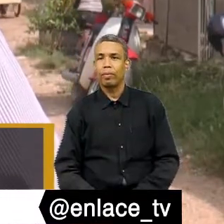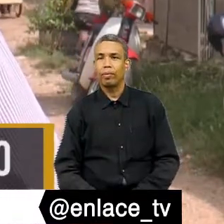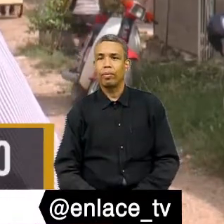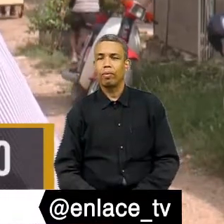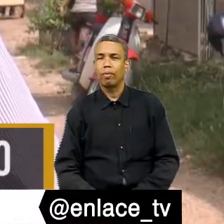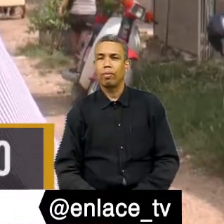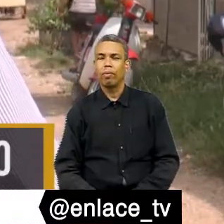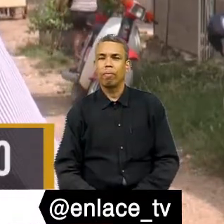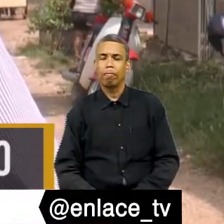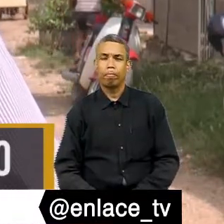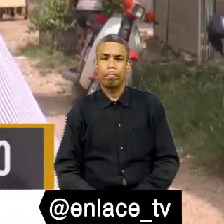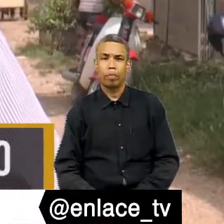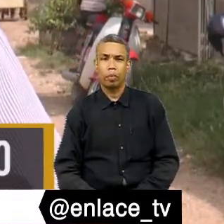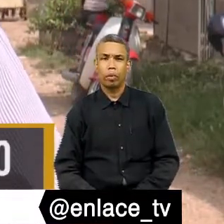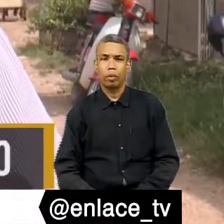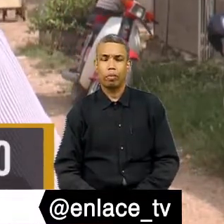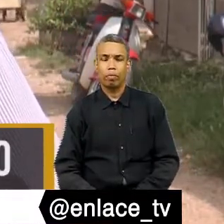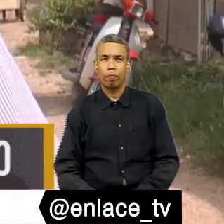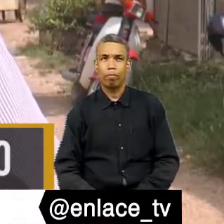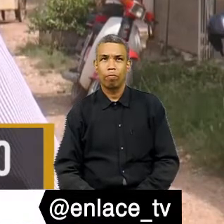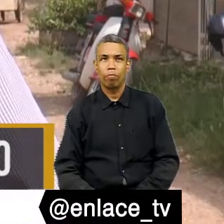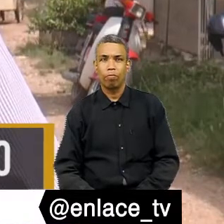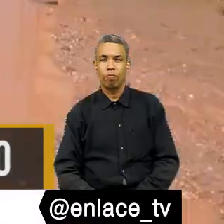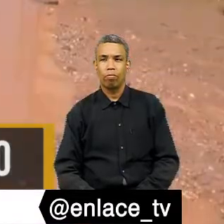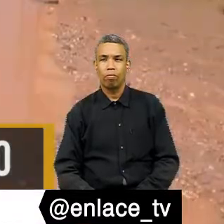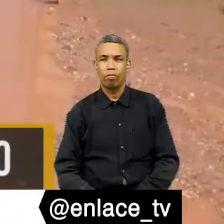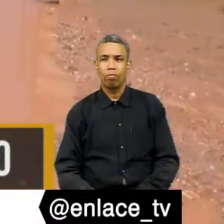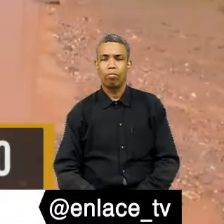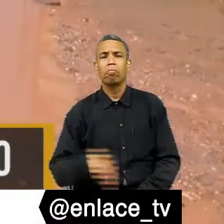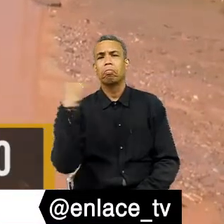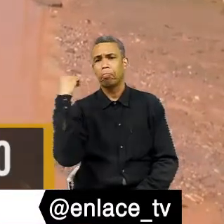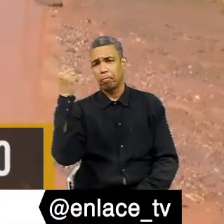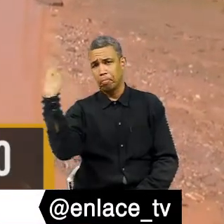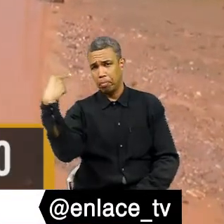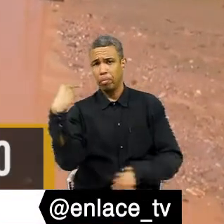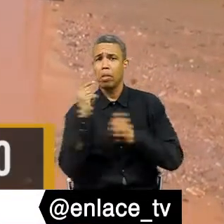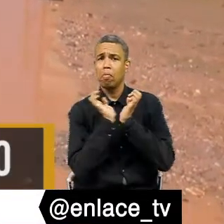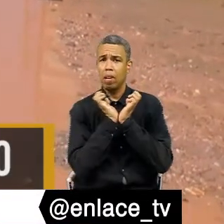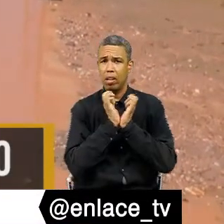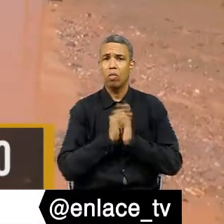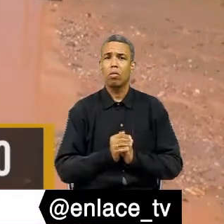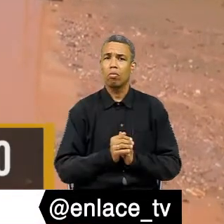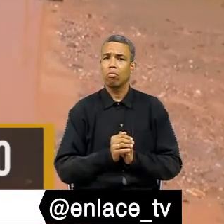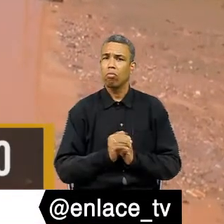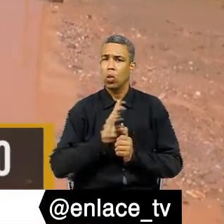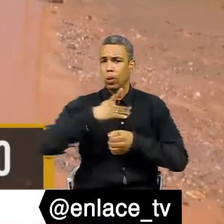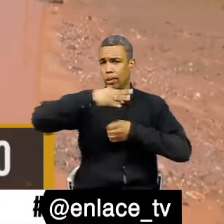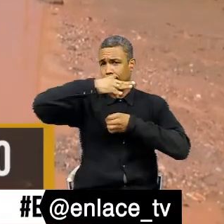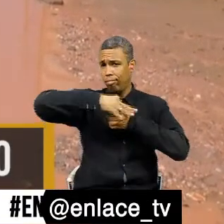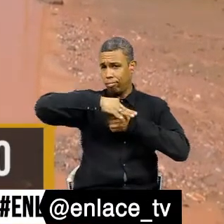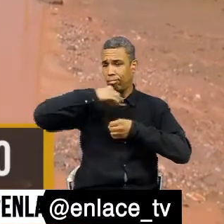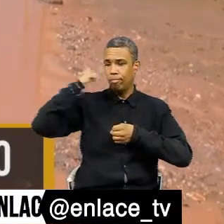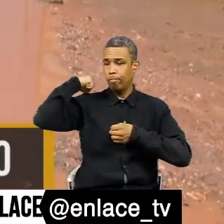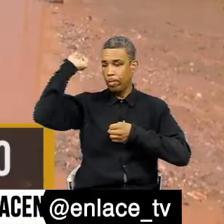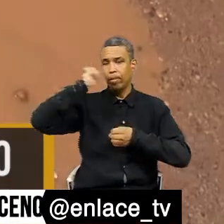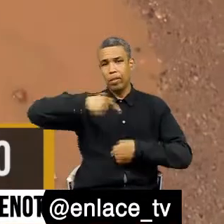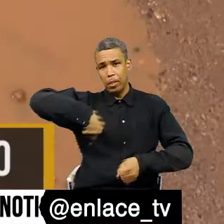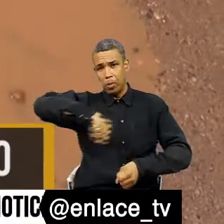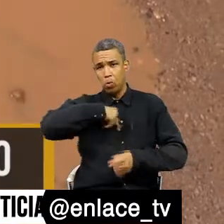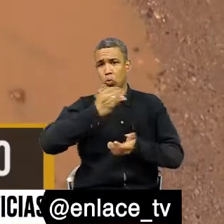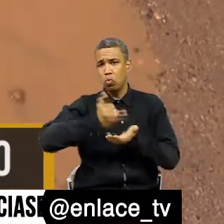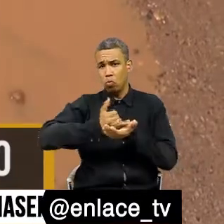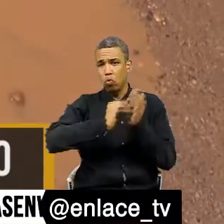donde ya desde el 1 de mayo nosotros recibimos ya la resolución porque todo el procedimiento se hizo correctamente.